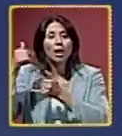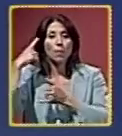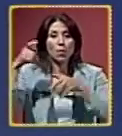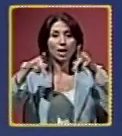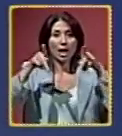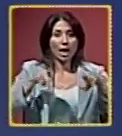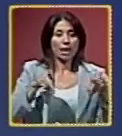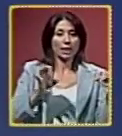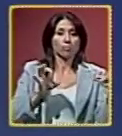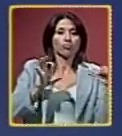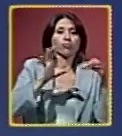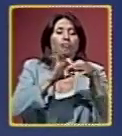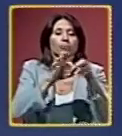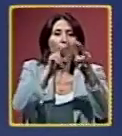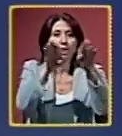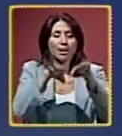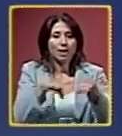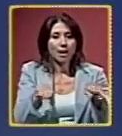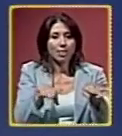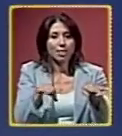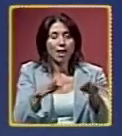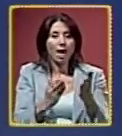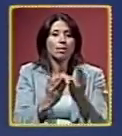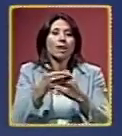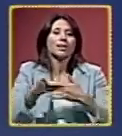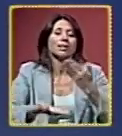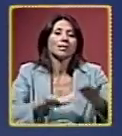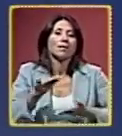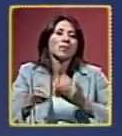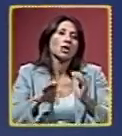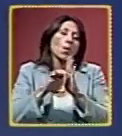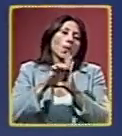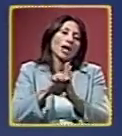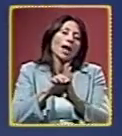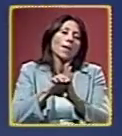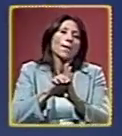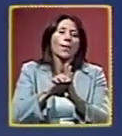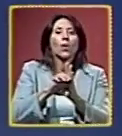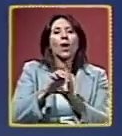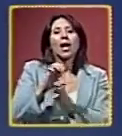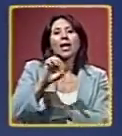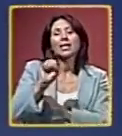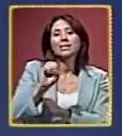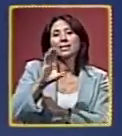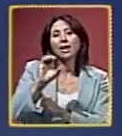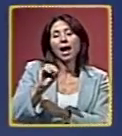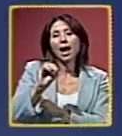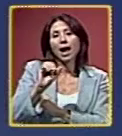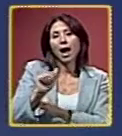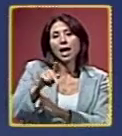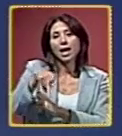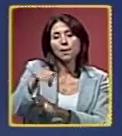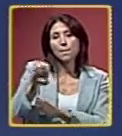conecta a Internet, a través de servicios como Skype o incluso Messenger,